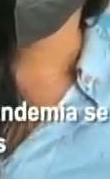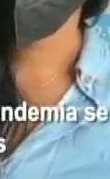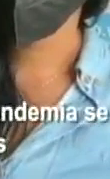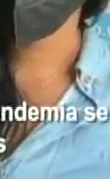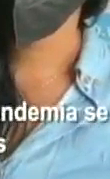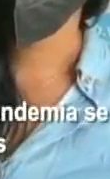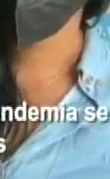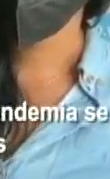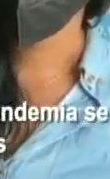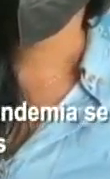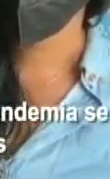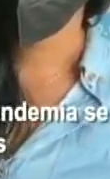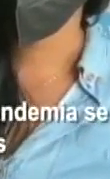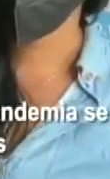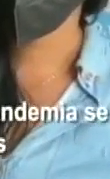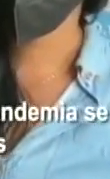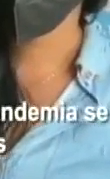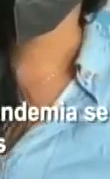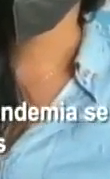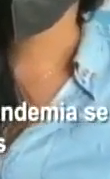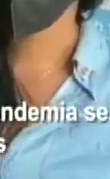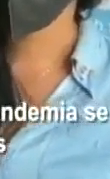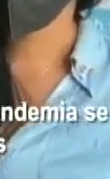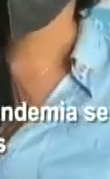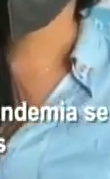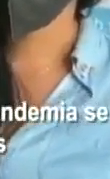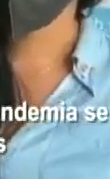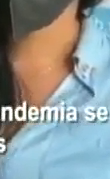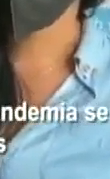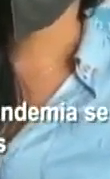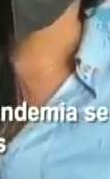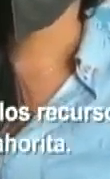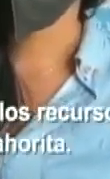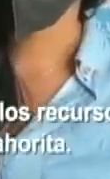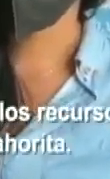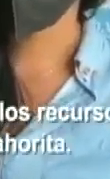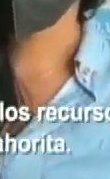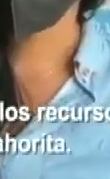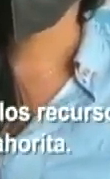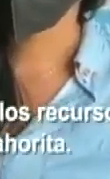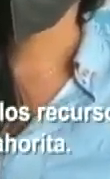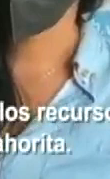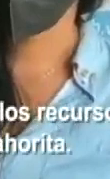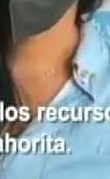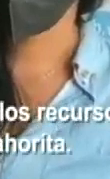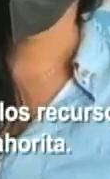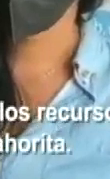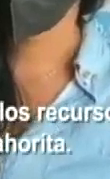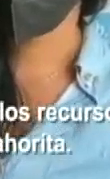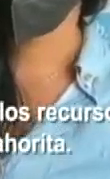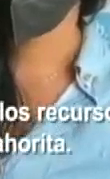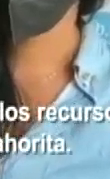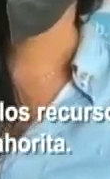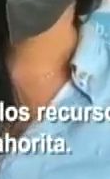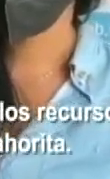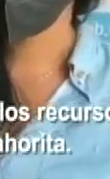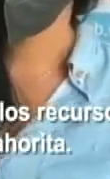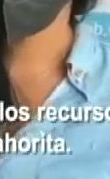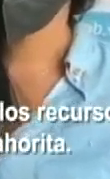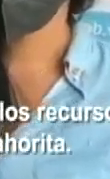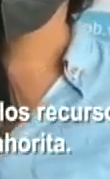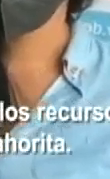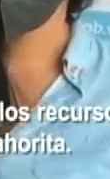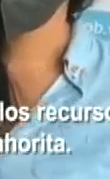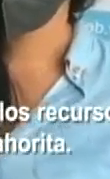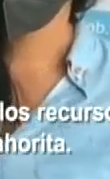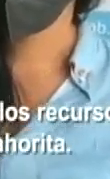lo de la pandemia se fue deteriorando más, y doy gracias al presidente y al Ministerio de Educación por los